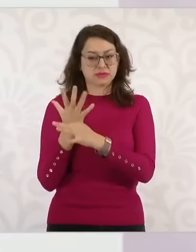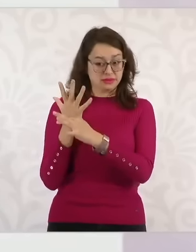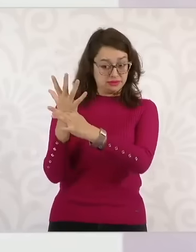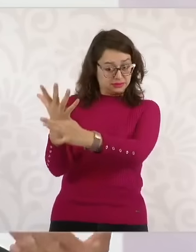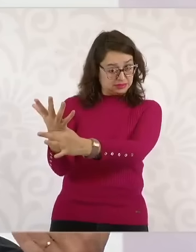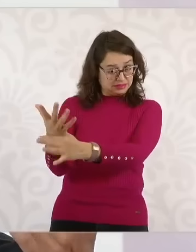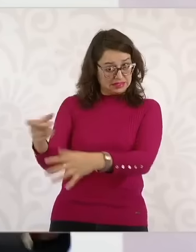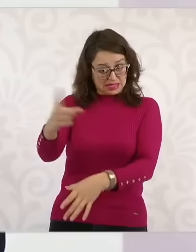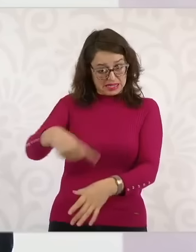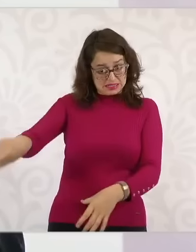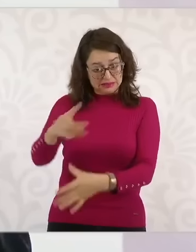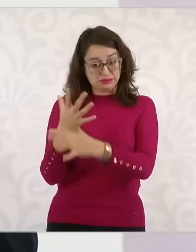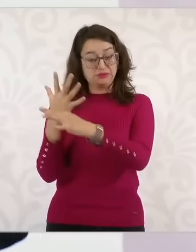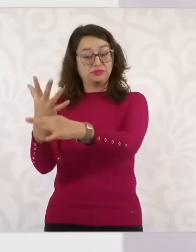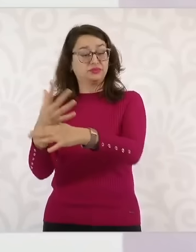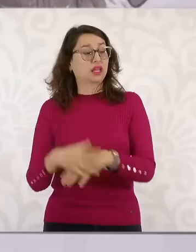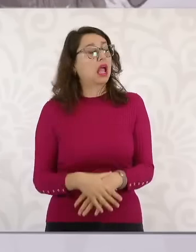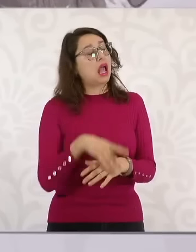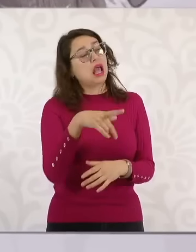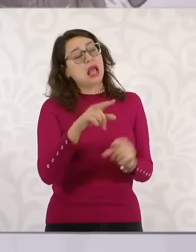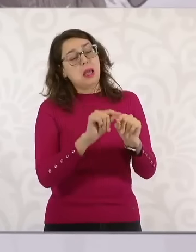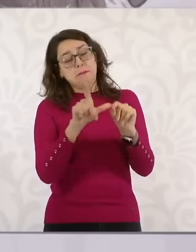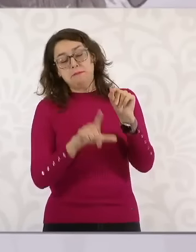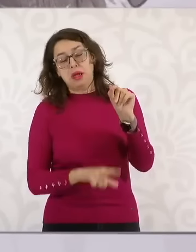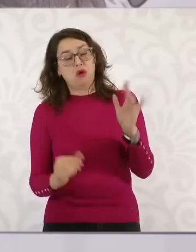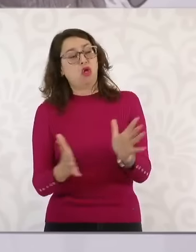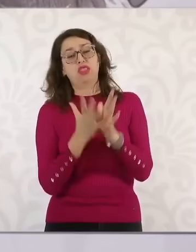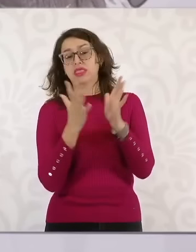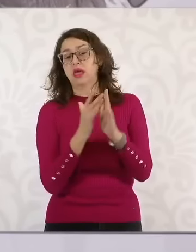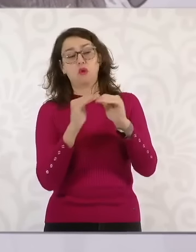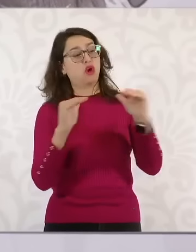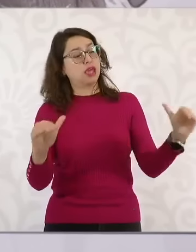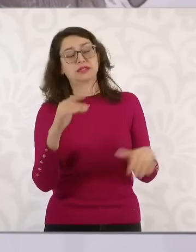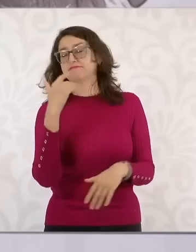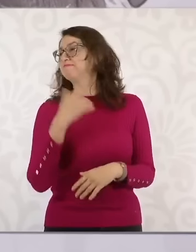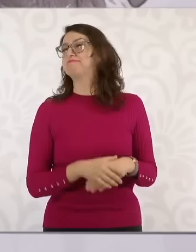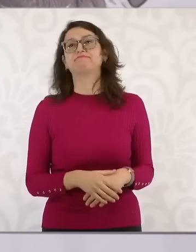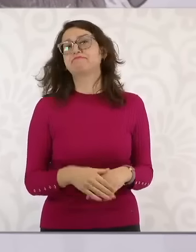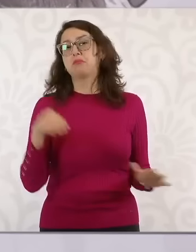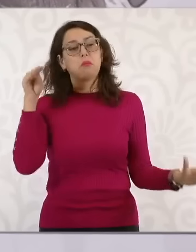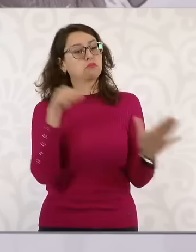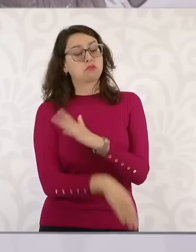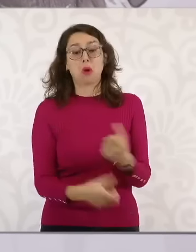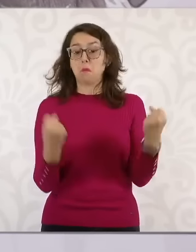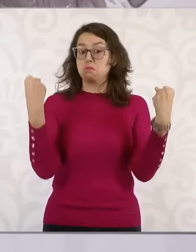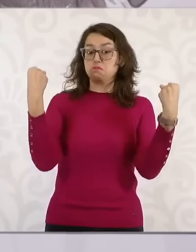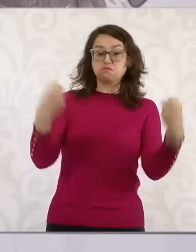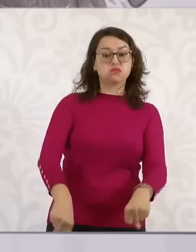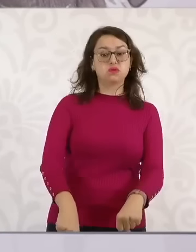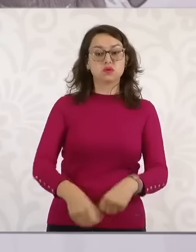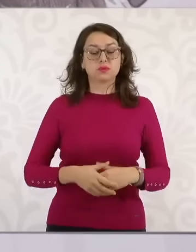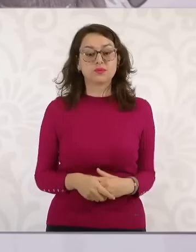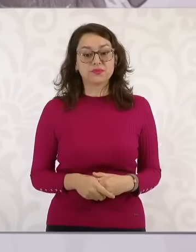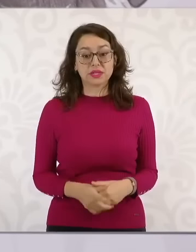autoritarismo. ¿Qué es el autoritarismo? Lo contrario a la democracia. Es un régimen que no tiene ni